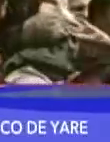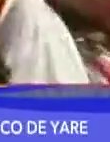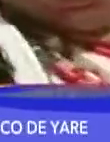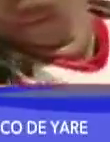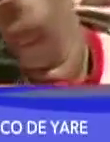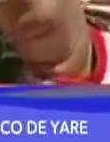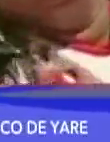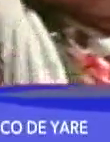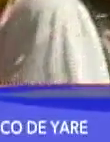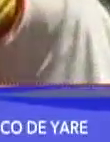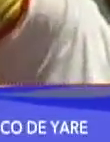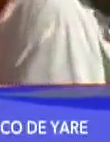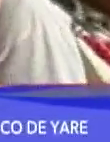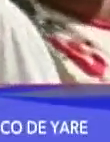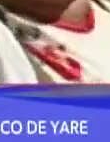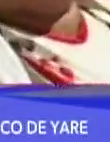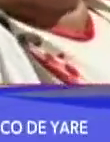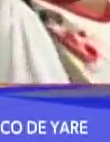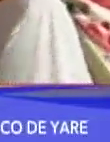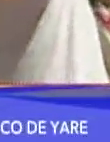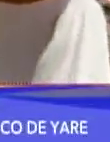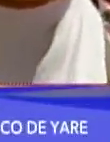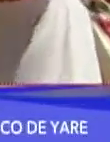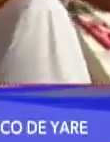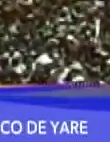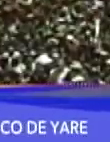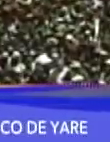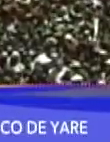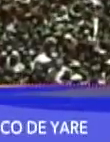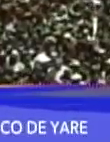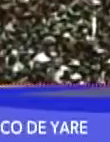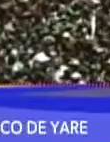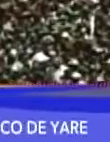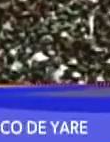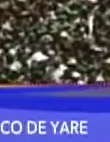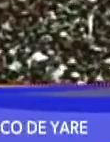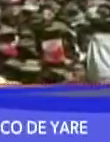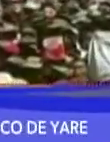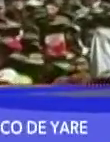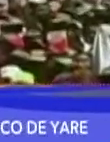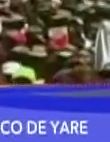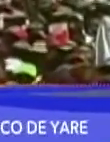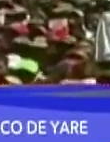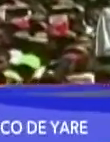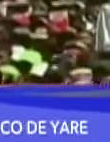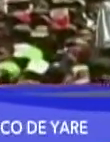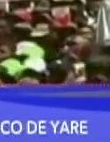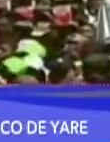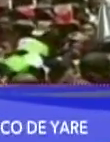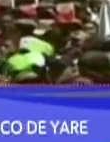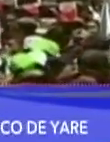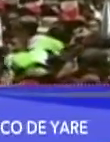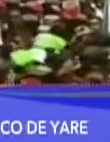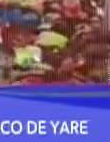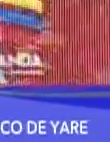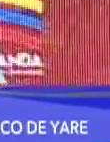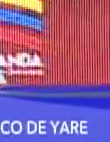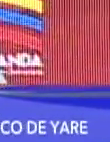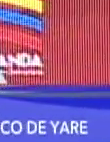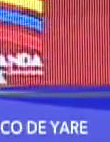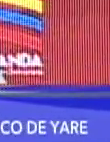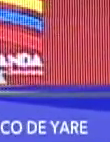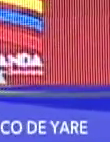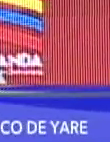unido, firmemente unido, junto al pueblo. El próximo sábado 23 se están